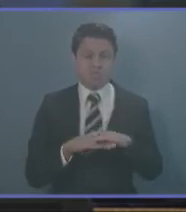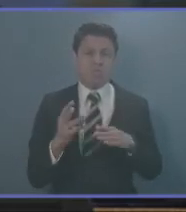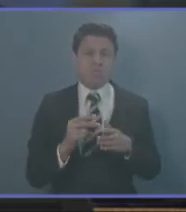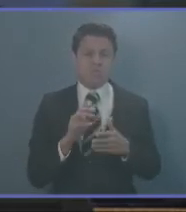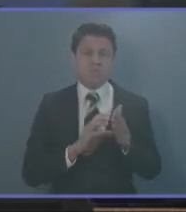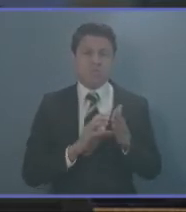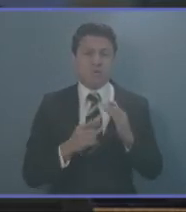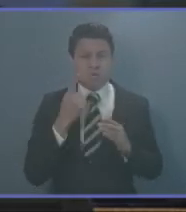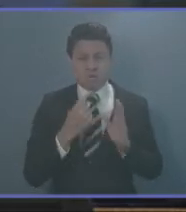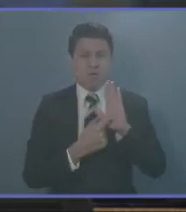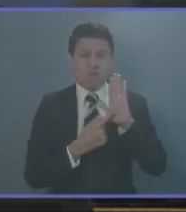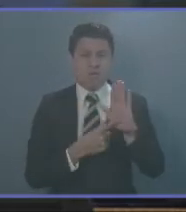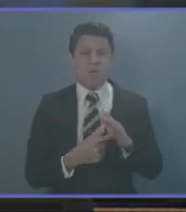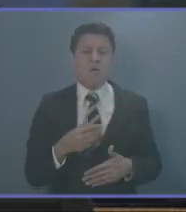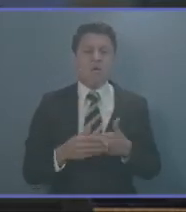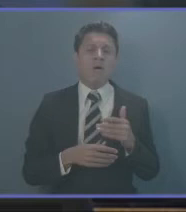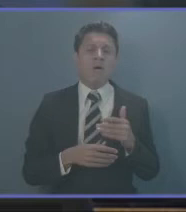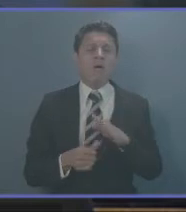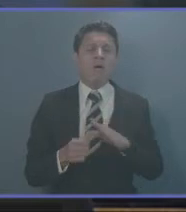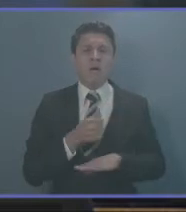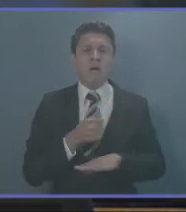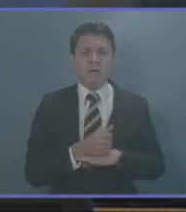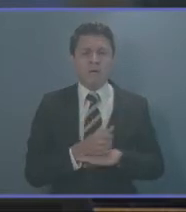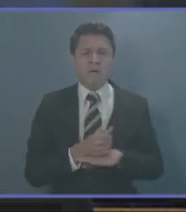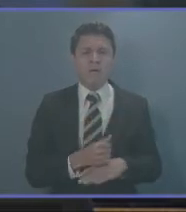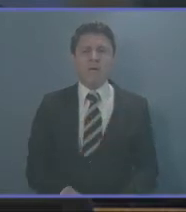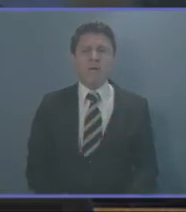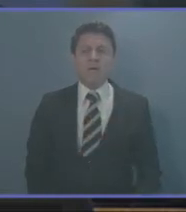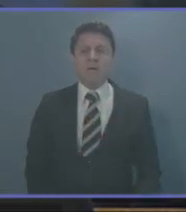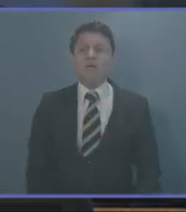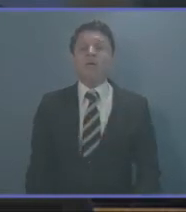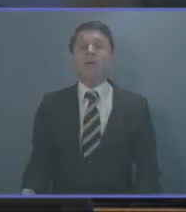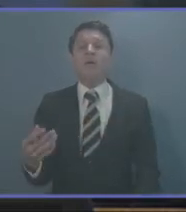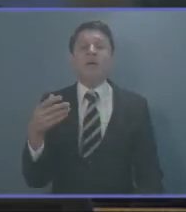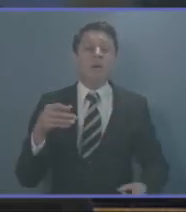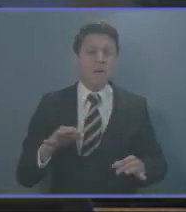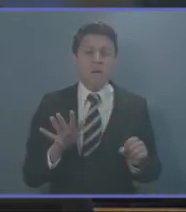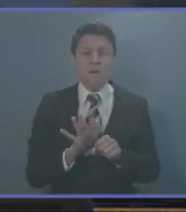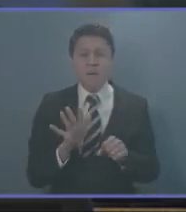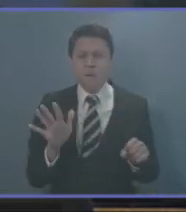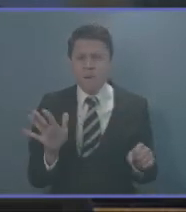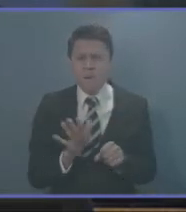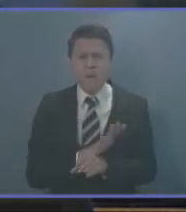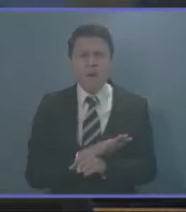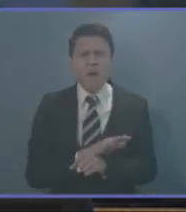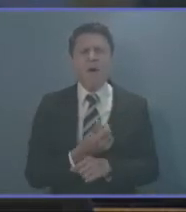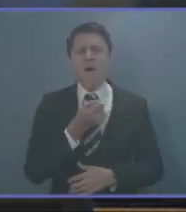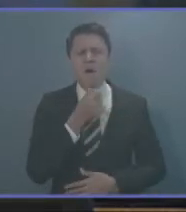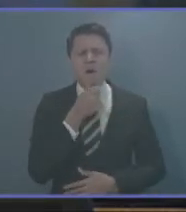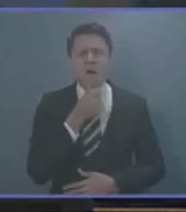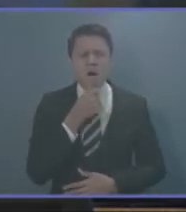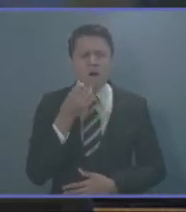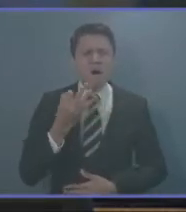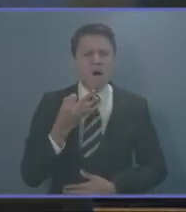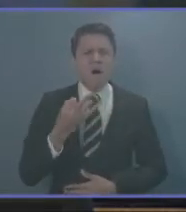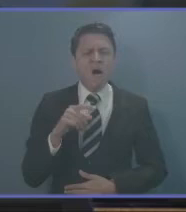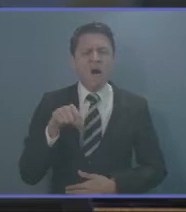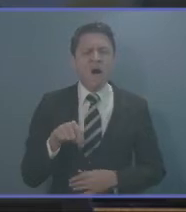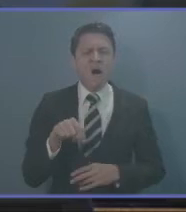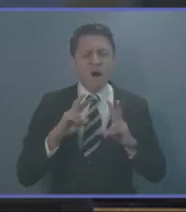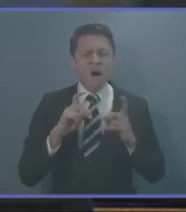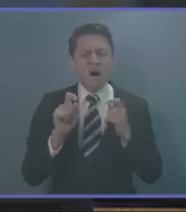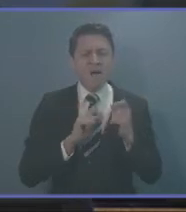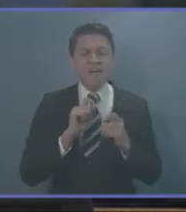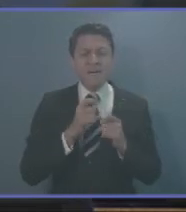contable presentarán a la Administración Tributaria Municipal, debida y totalmente completa, la información requerida en el